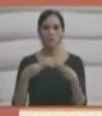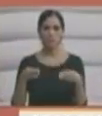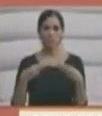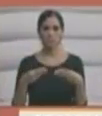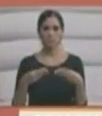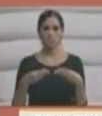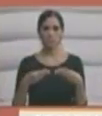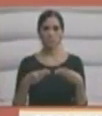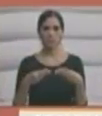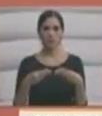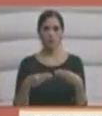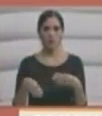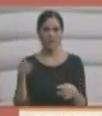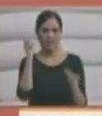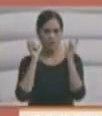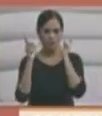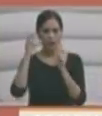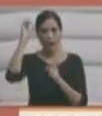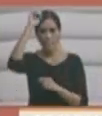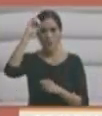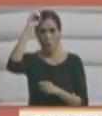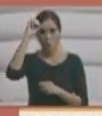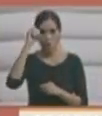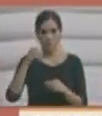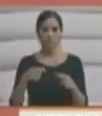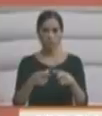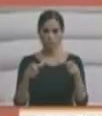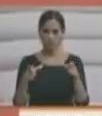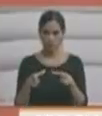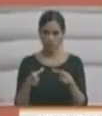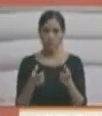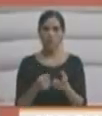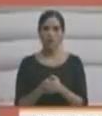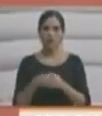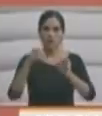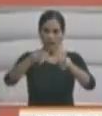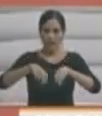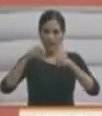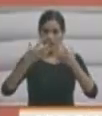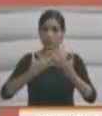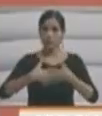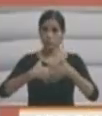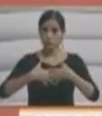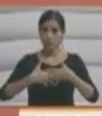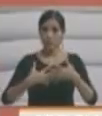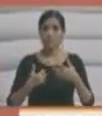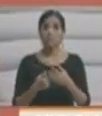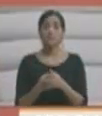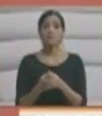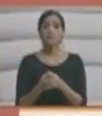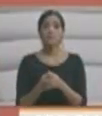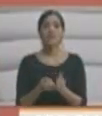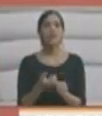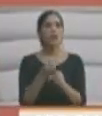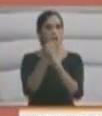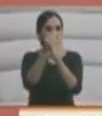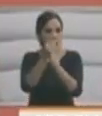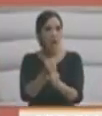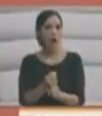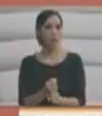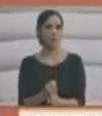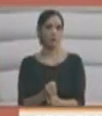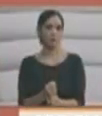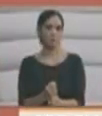una vez escuchadas las opiniones del sector agroindustrial, y aspiramos y